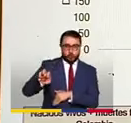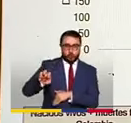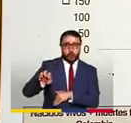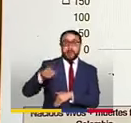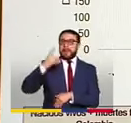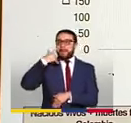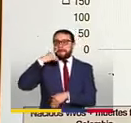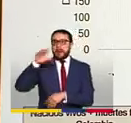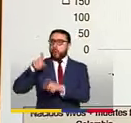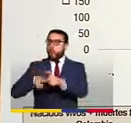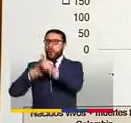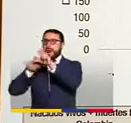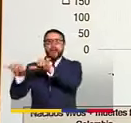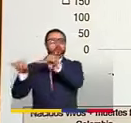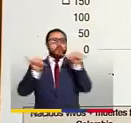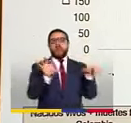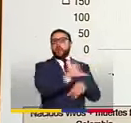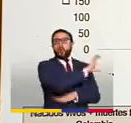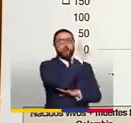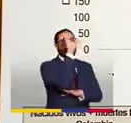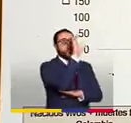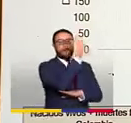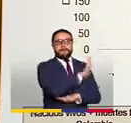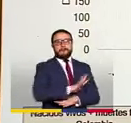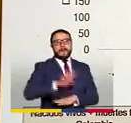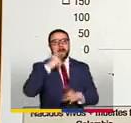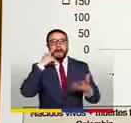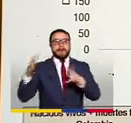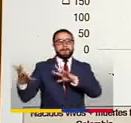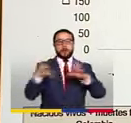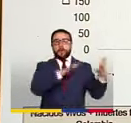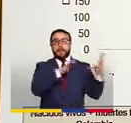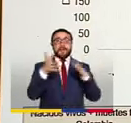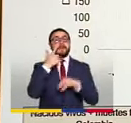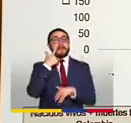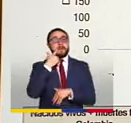similar a toda Colombia, una caída de